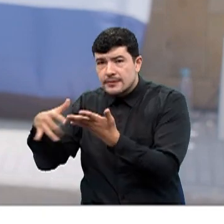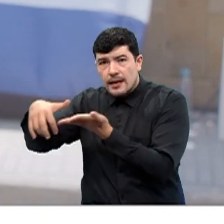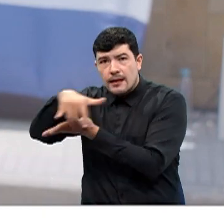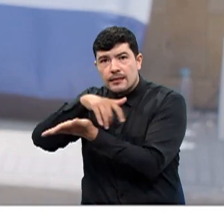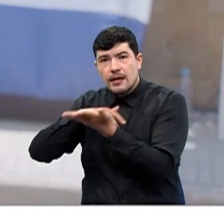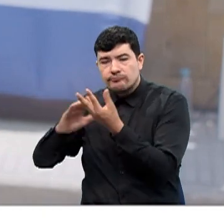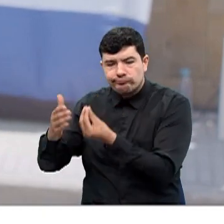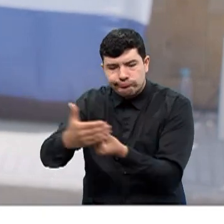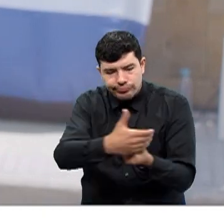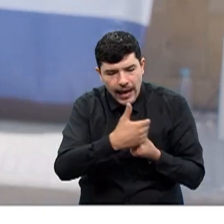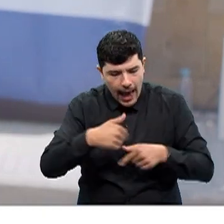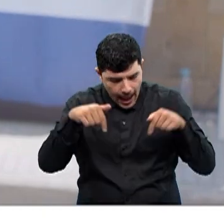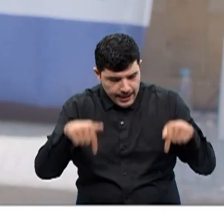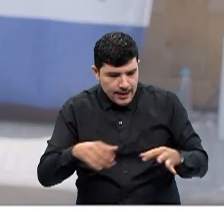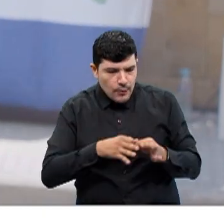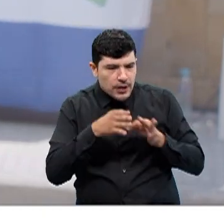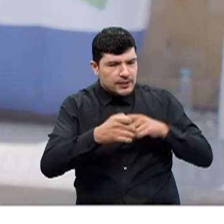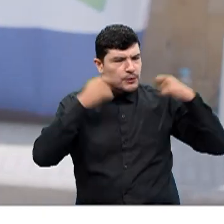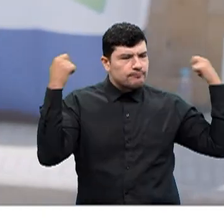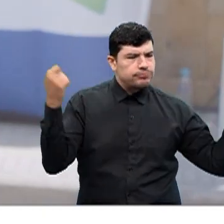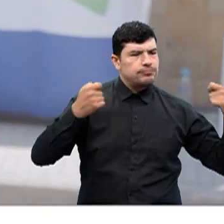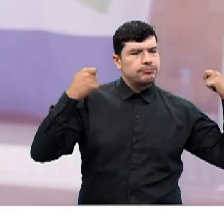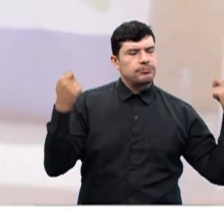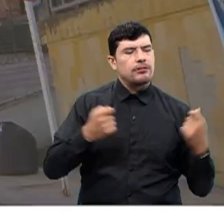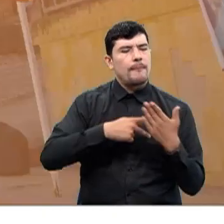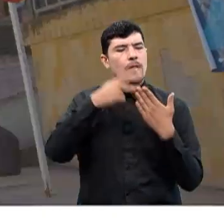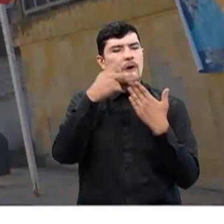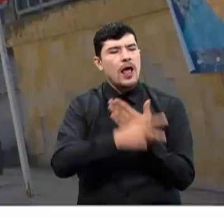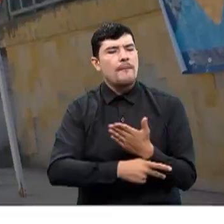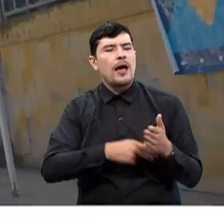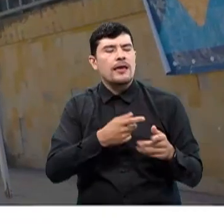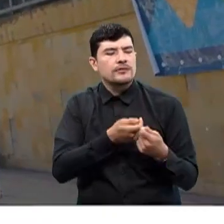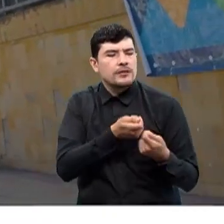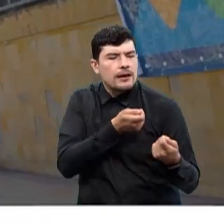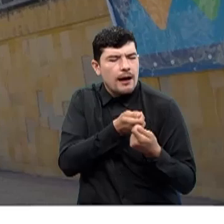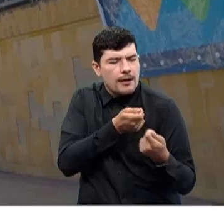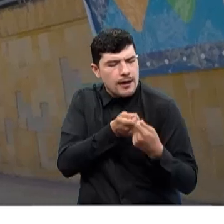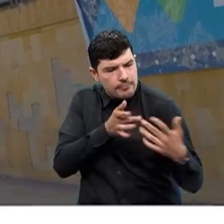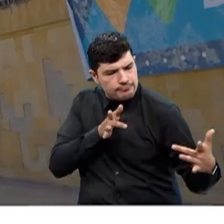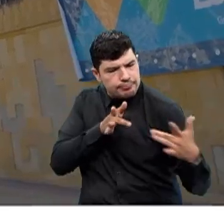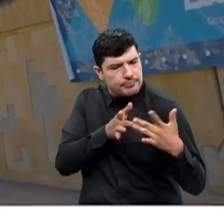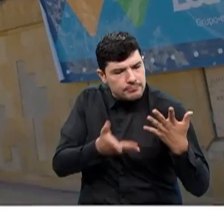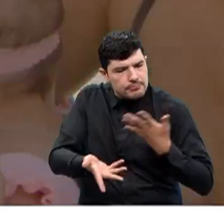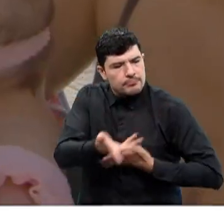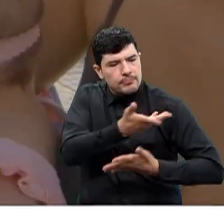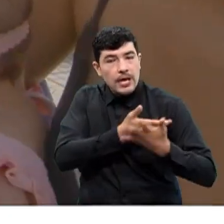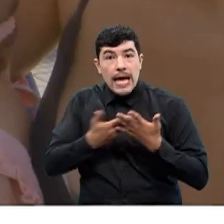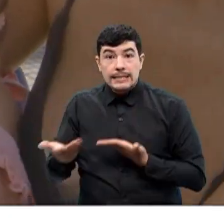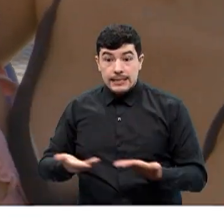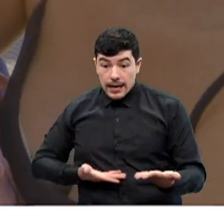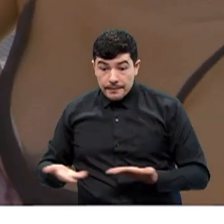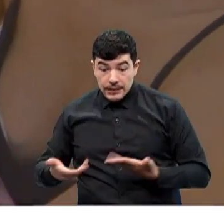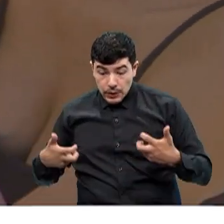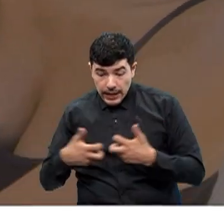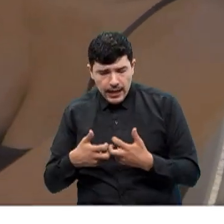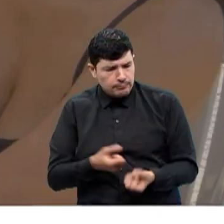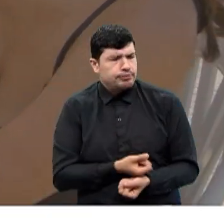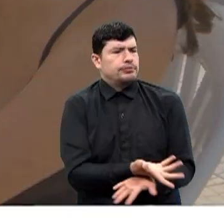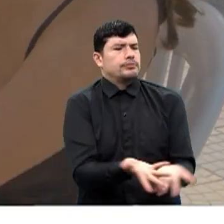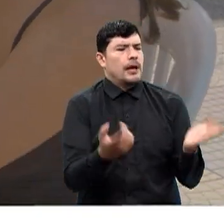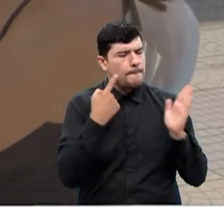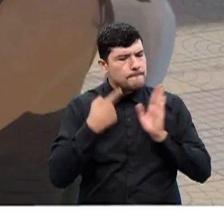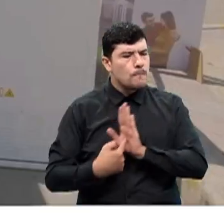nuestro municipio para llevar a cabo sus programas de cercanías, mostrarnos su portafolio y capacitar a